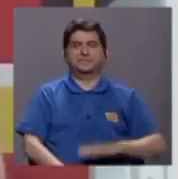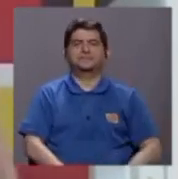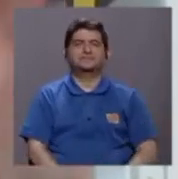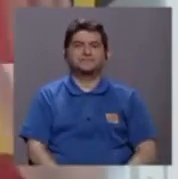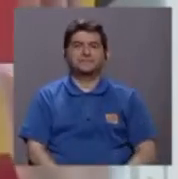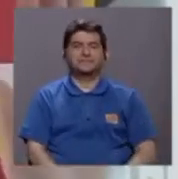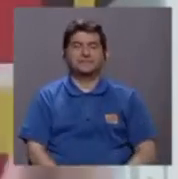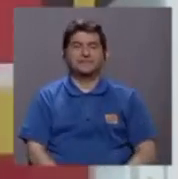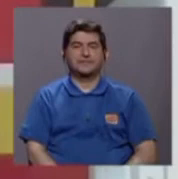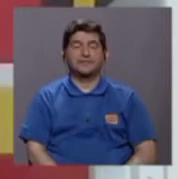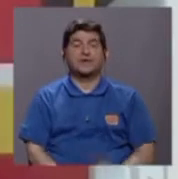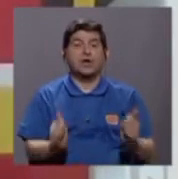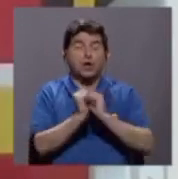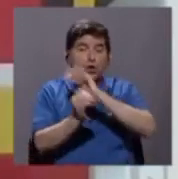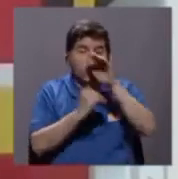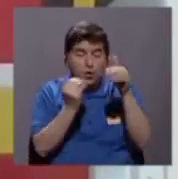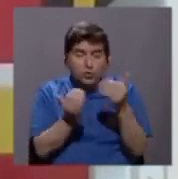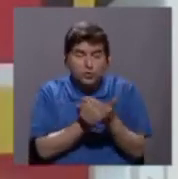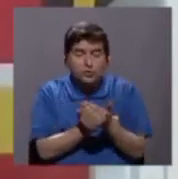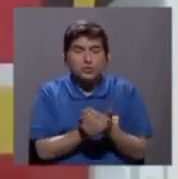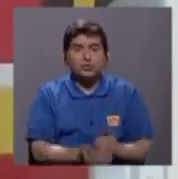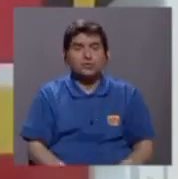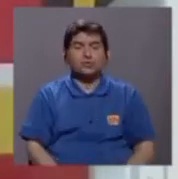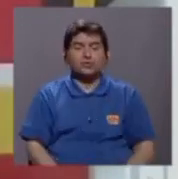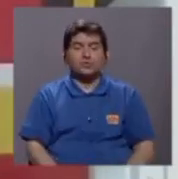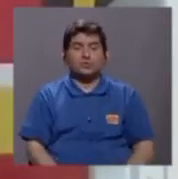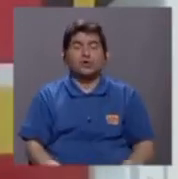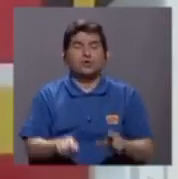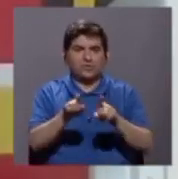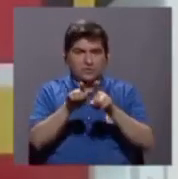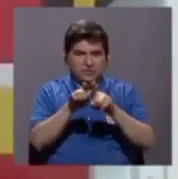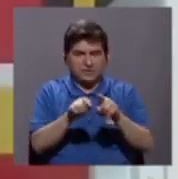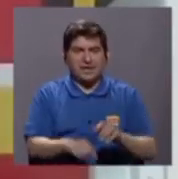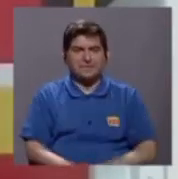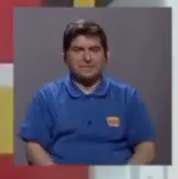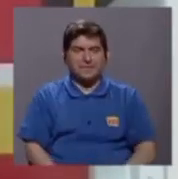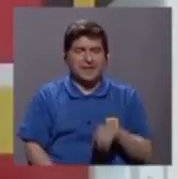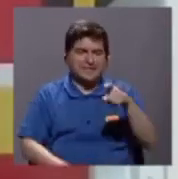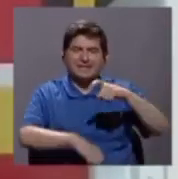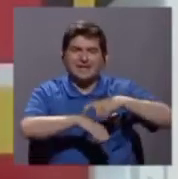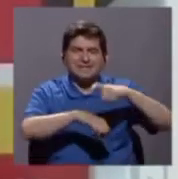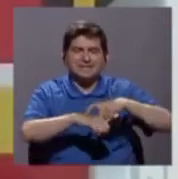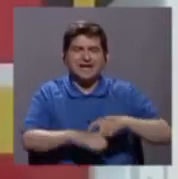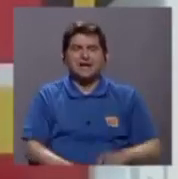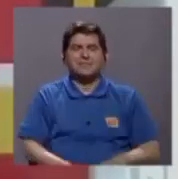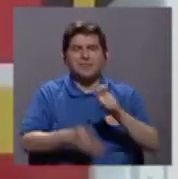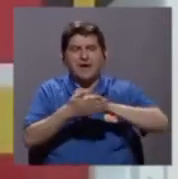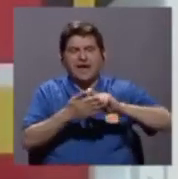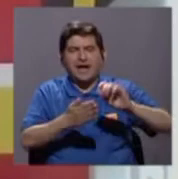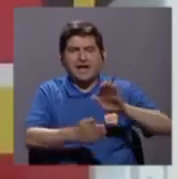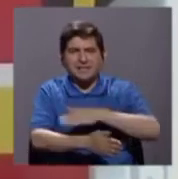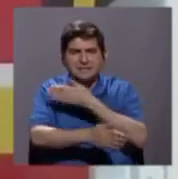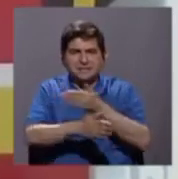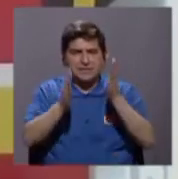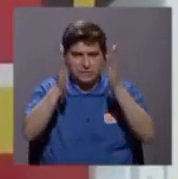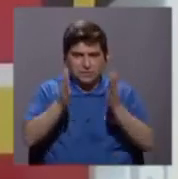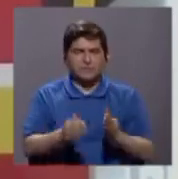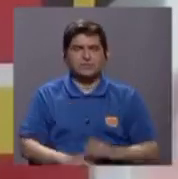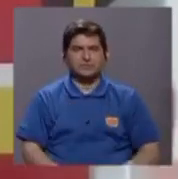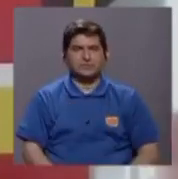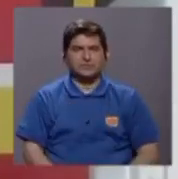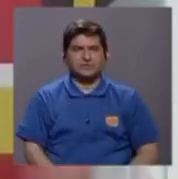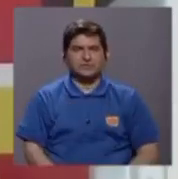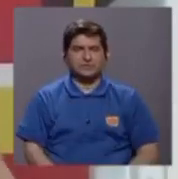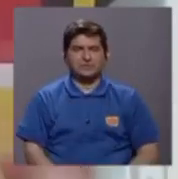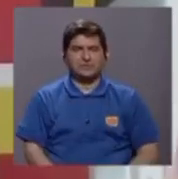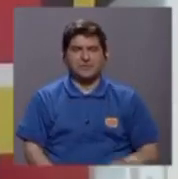don Gabriel, con todo respeto, no es un gran compositor de esta época, pero es considerado uno de los más grandes